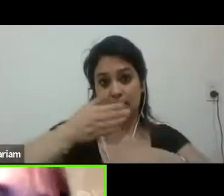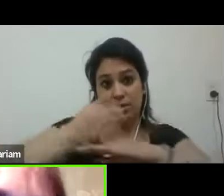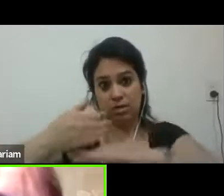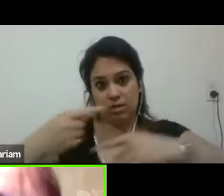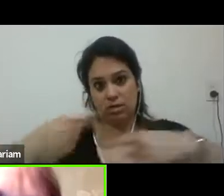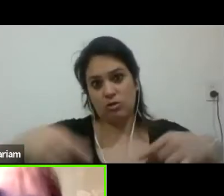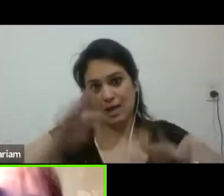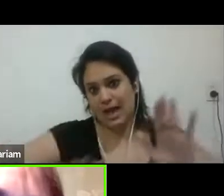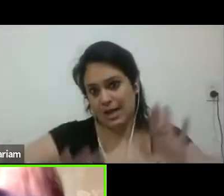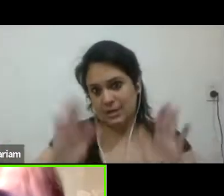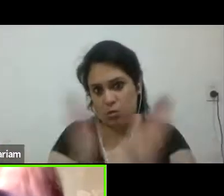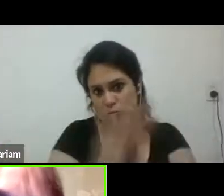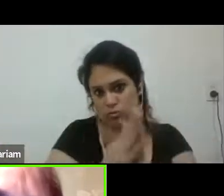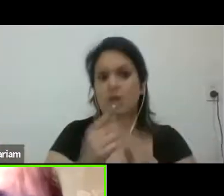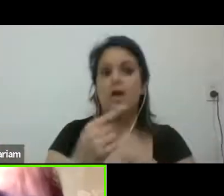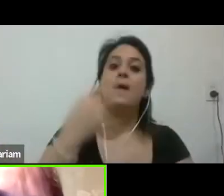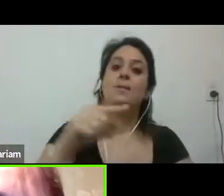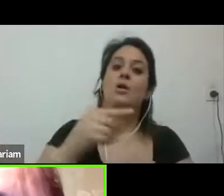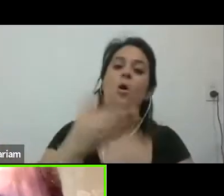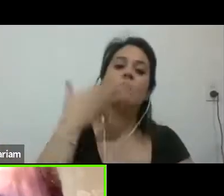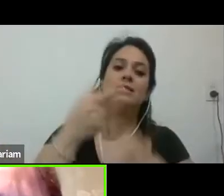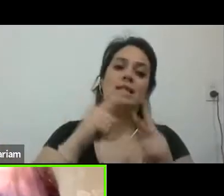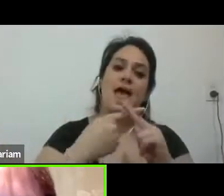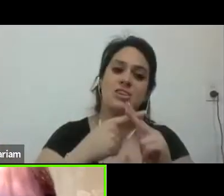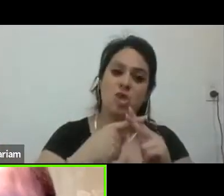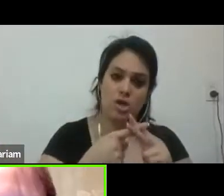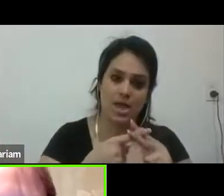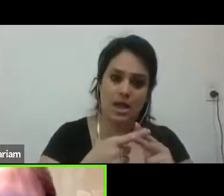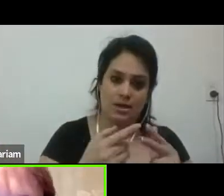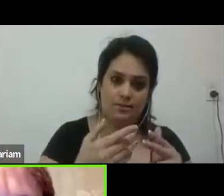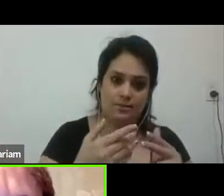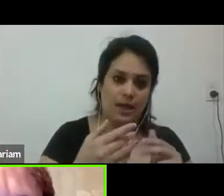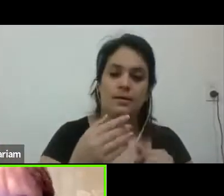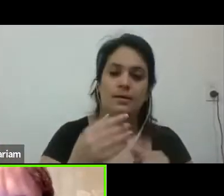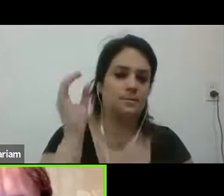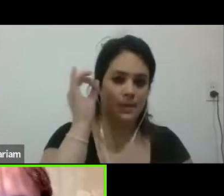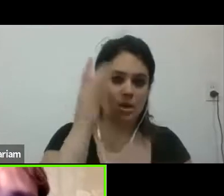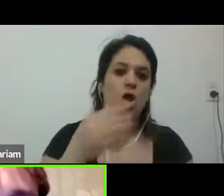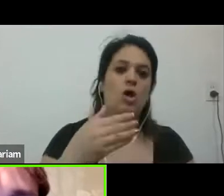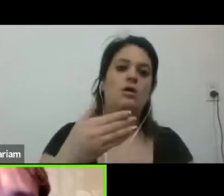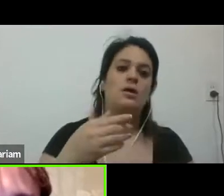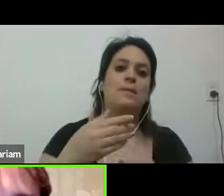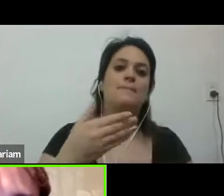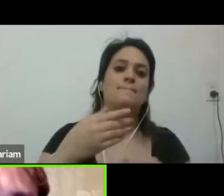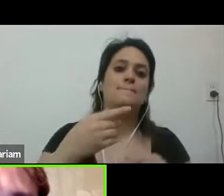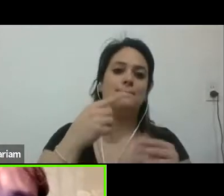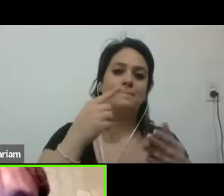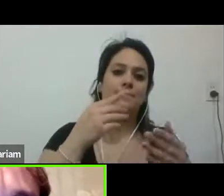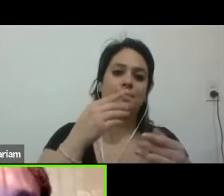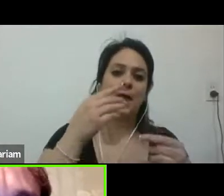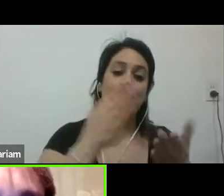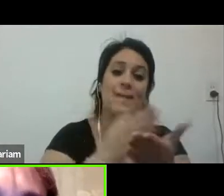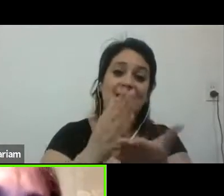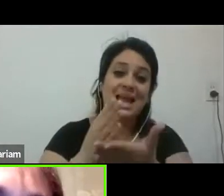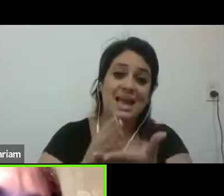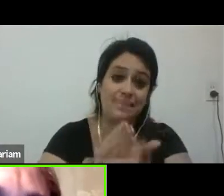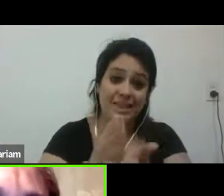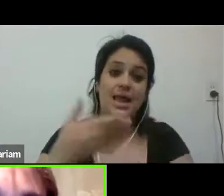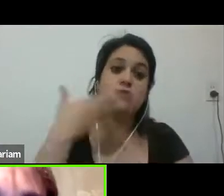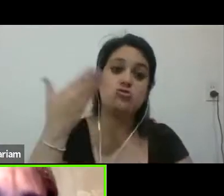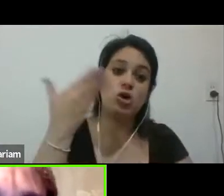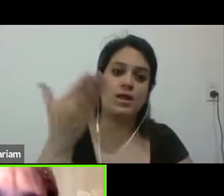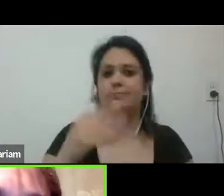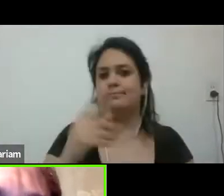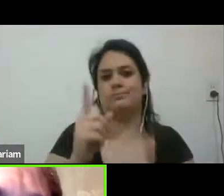que para las materias teóricas que podamos llegar a seguir teniendo de manera virtual no haría falta que se traslade entonces tendríamos